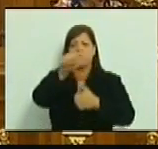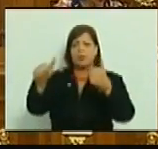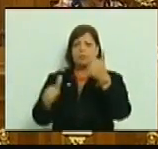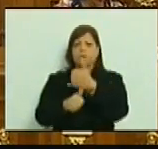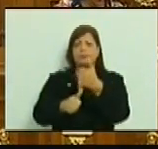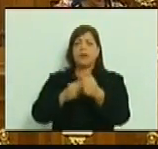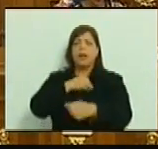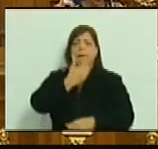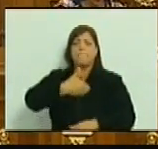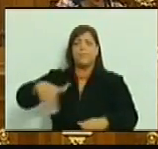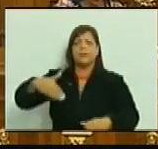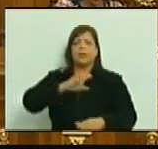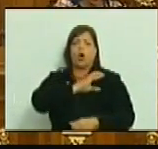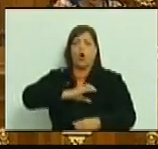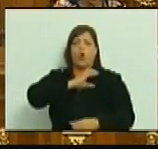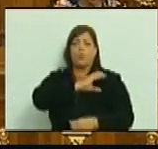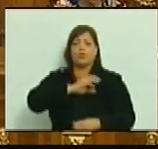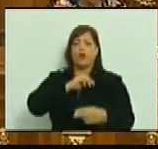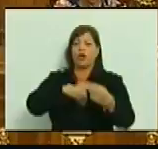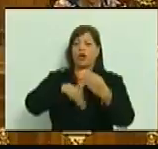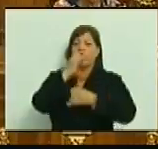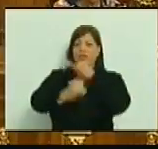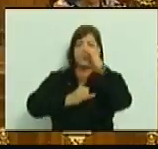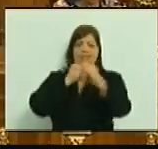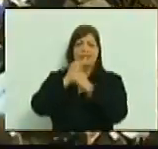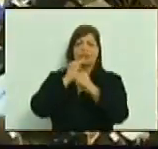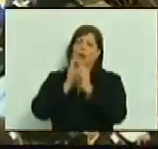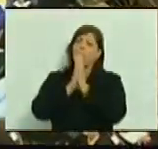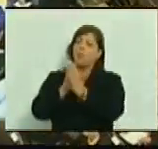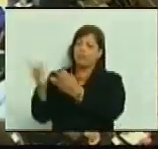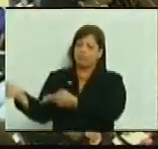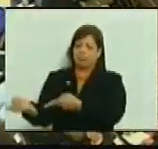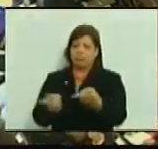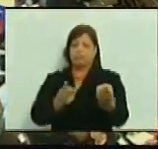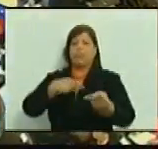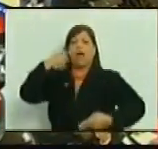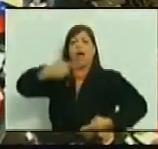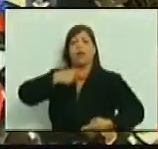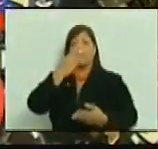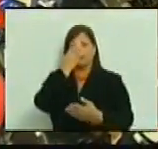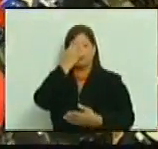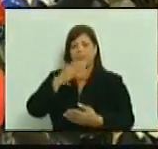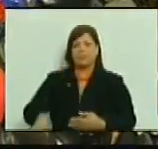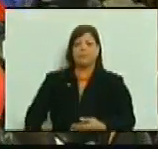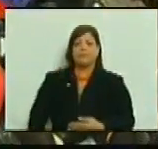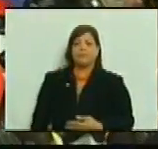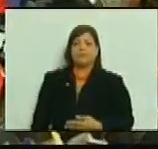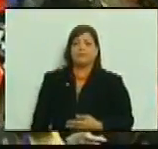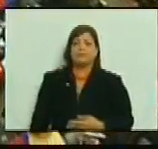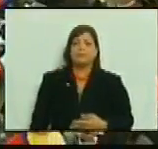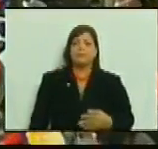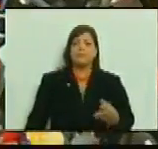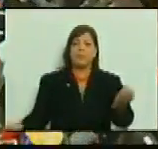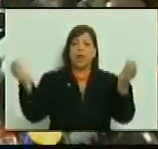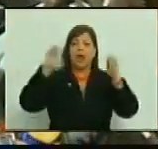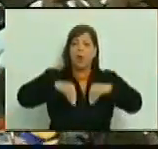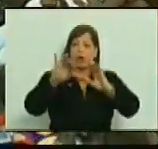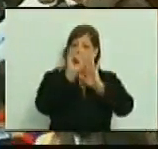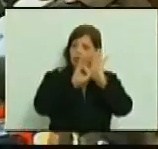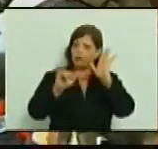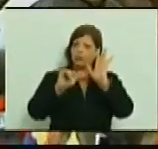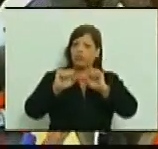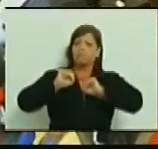vicepresidente de la Comisión de Relaciones Internacionales, al constituyente Saúl Ortega, que dé lectura al acuerdo constituyente